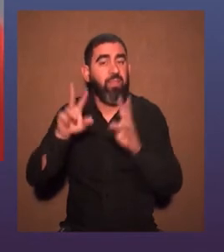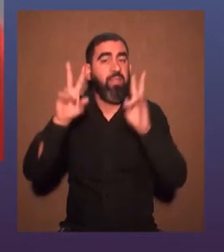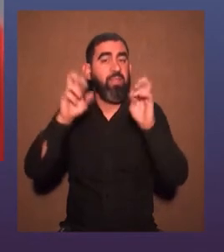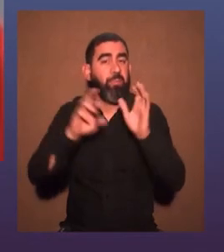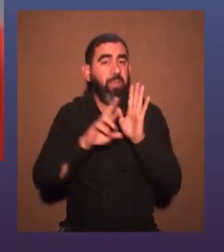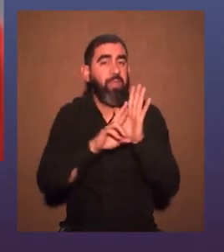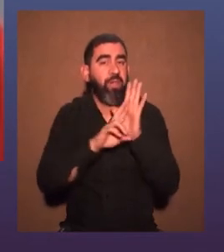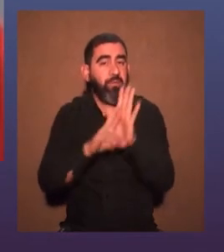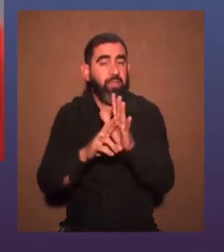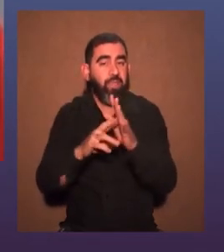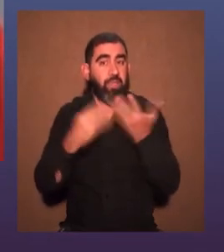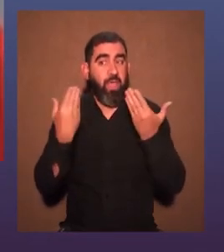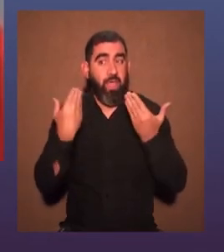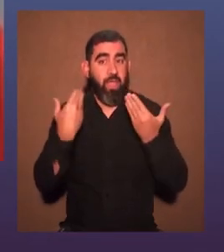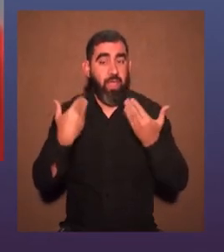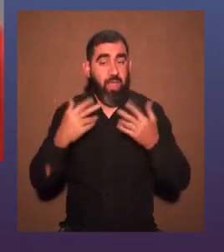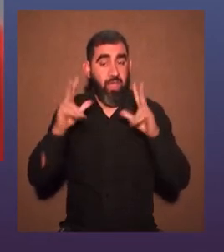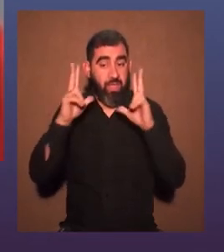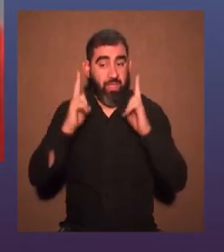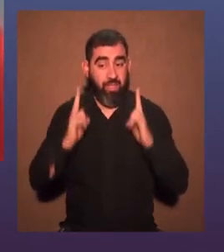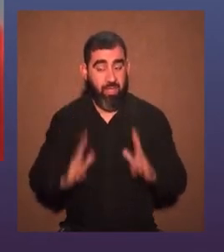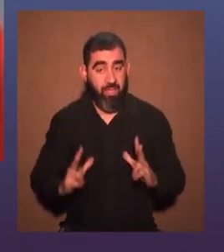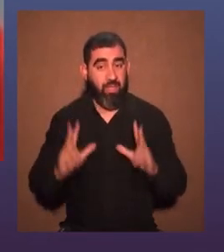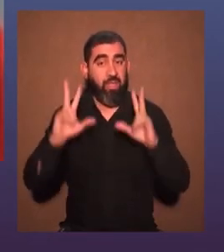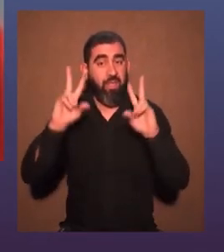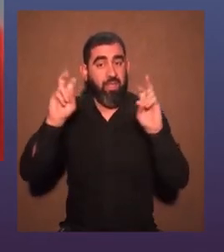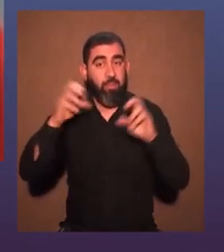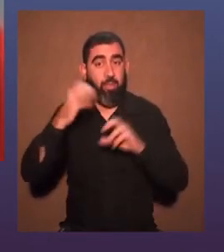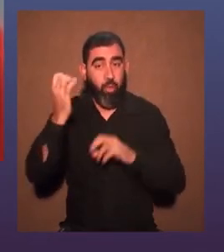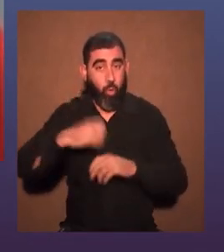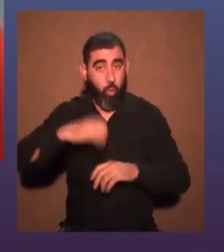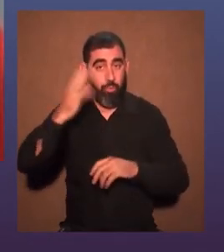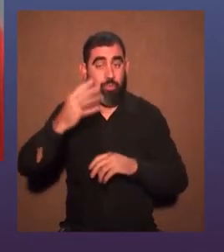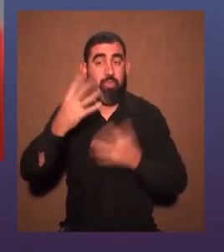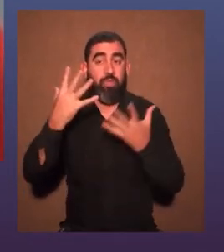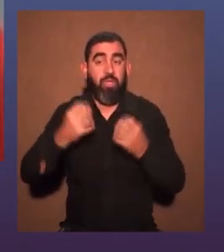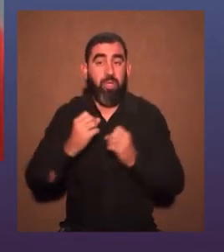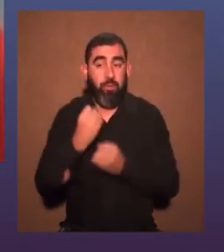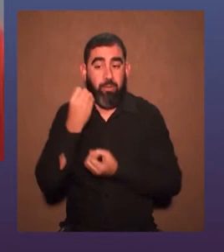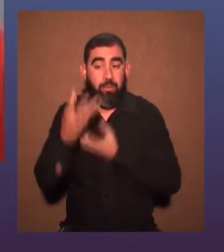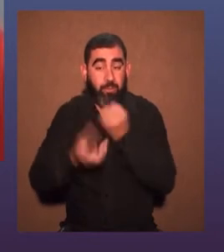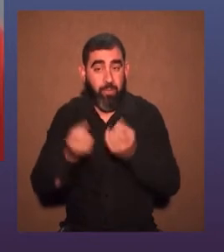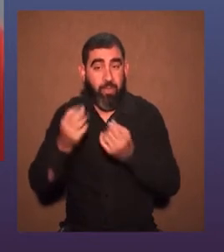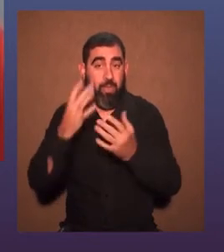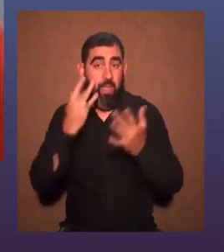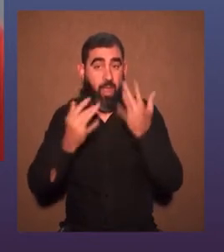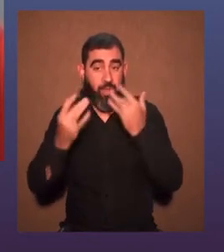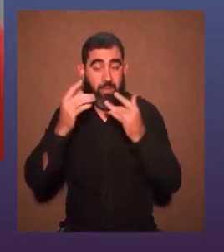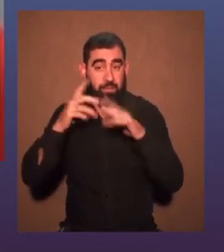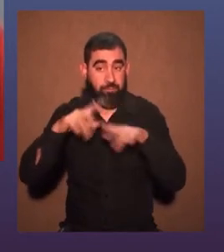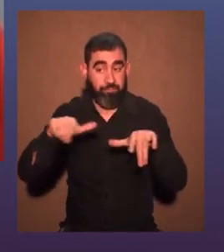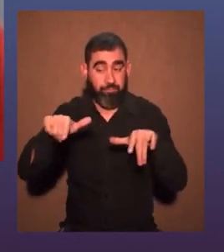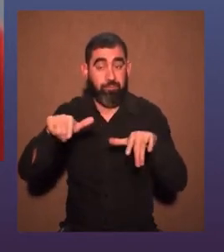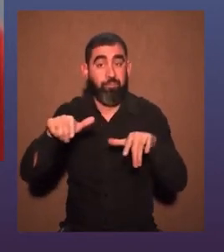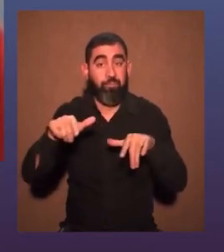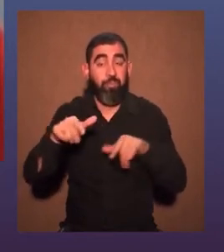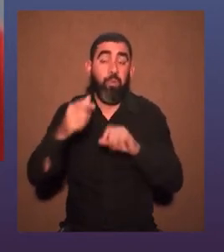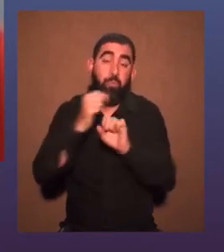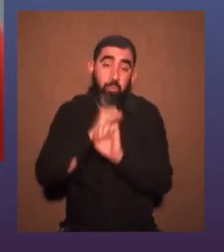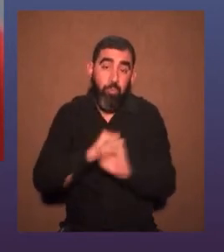los referentes estéticos que hablen de ese concepto que se quiere transmitir en la obra, ¿no? Que de